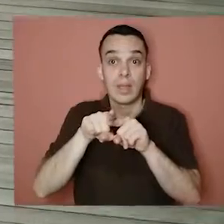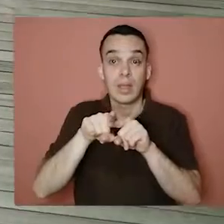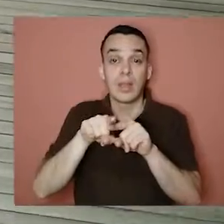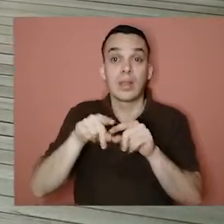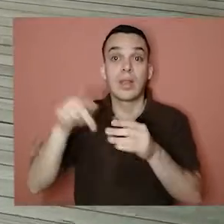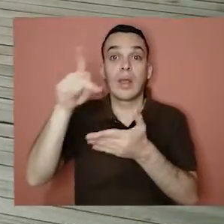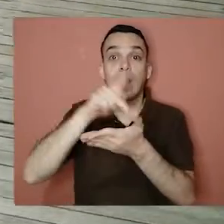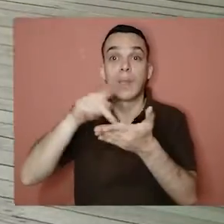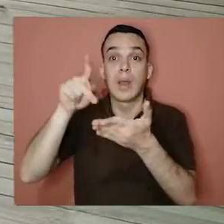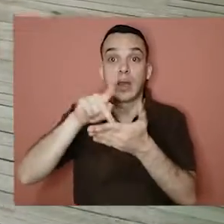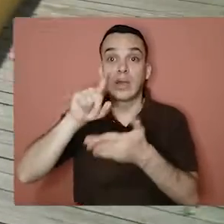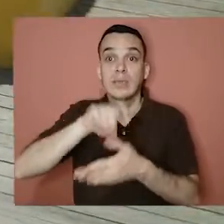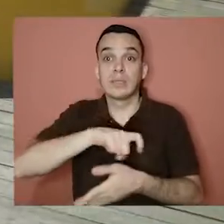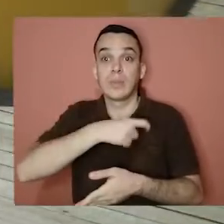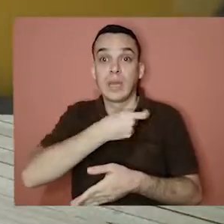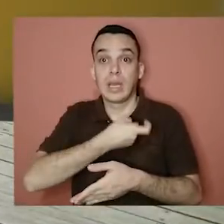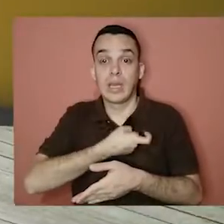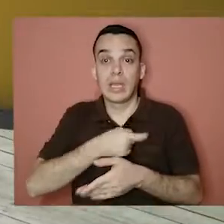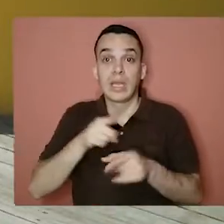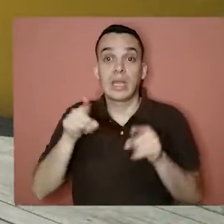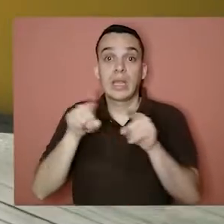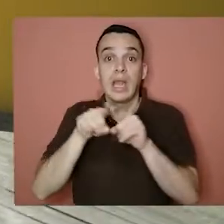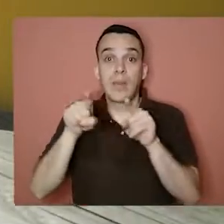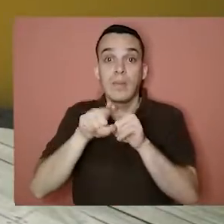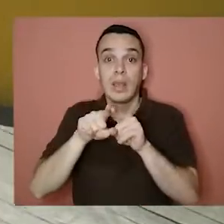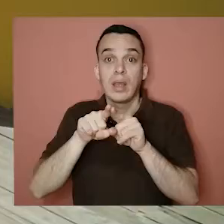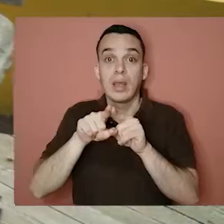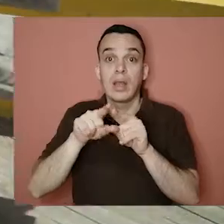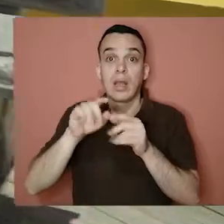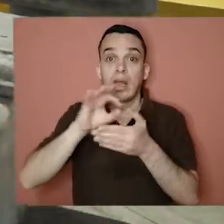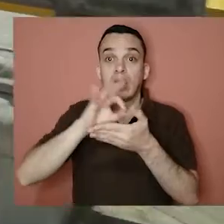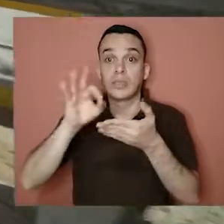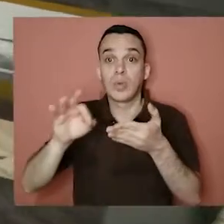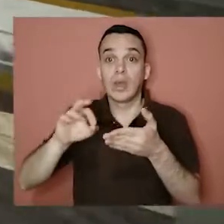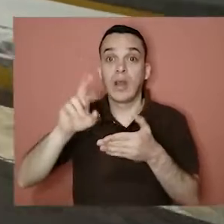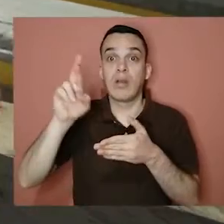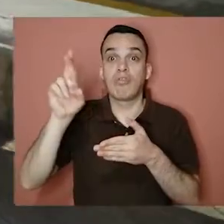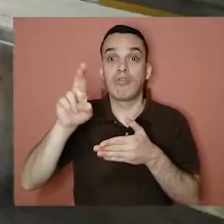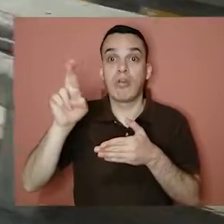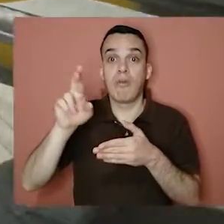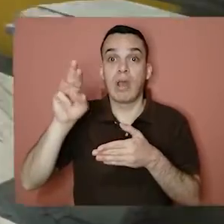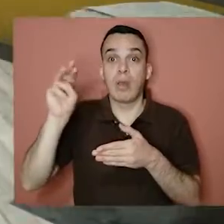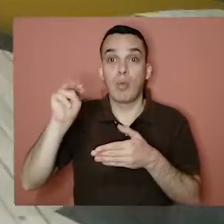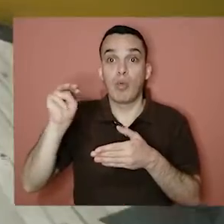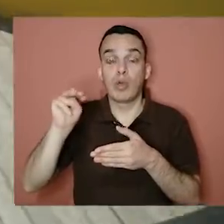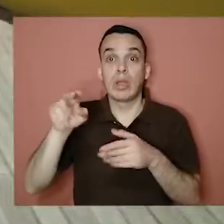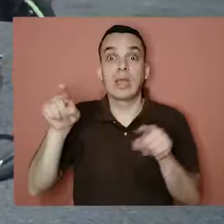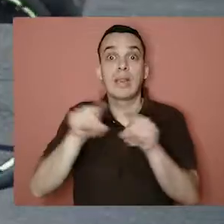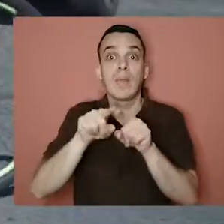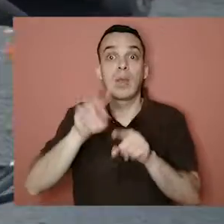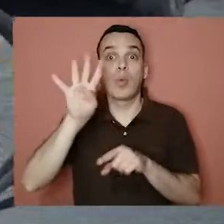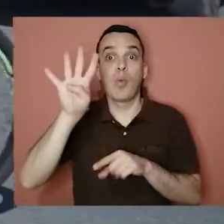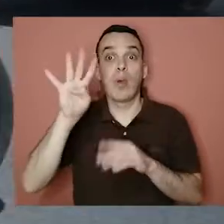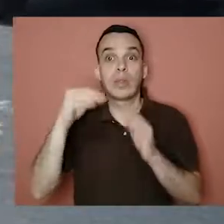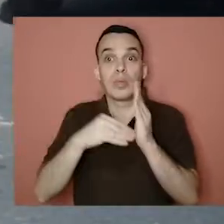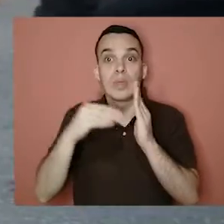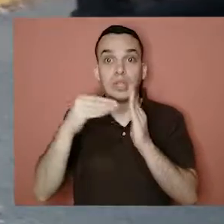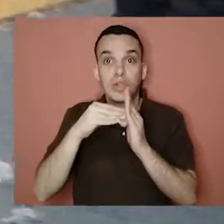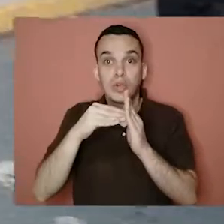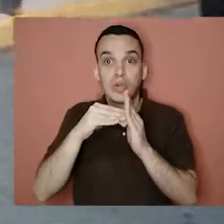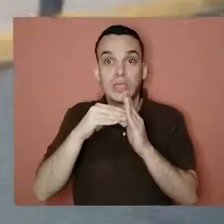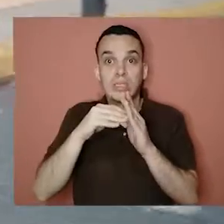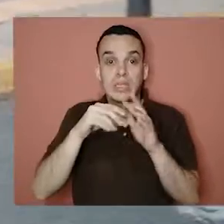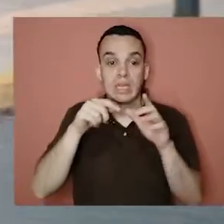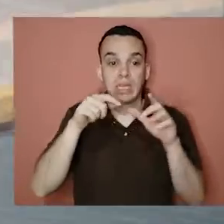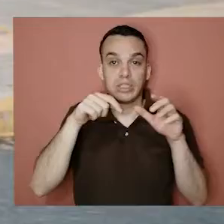e incluye también al Parque de Urbanización España y el área ubicada frente a la Escuela Rafael Moya. Pero también se invirtieron